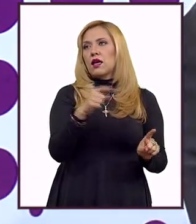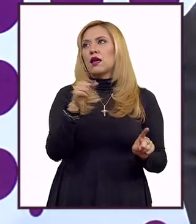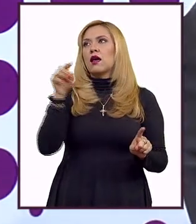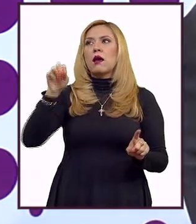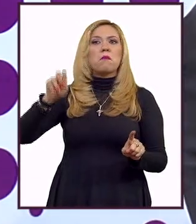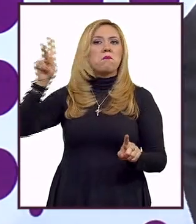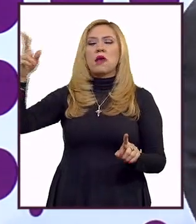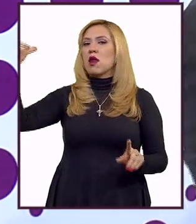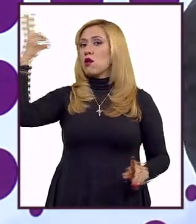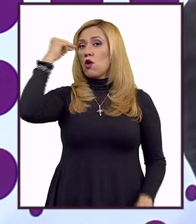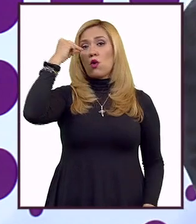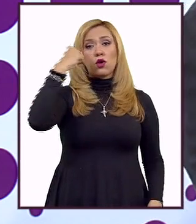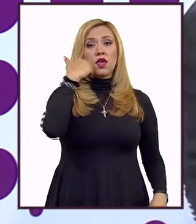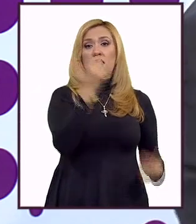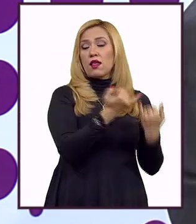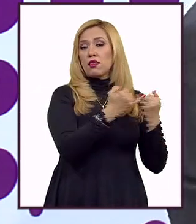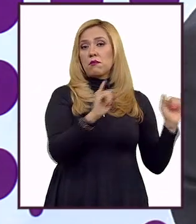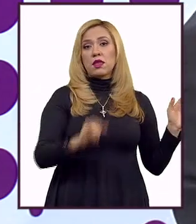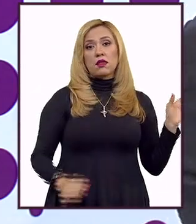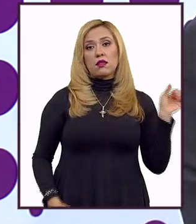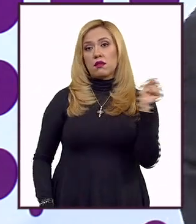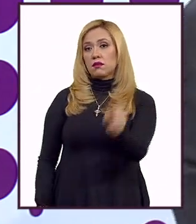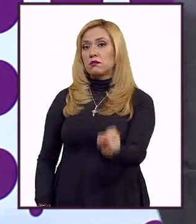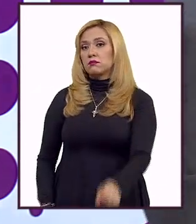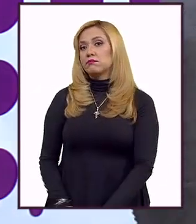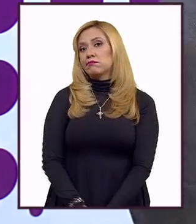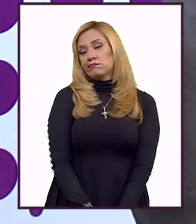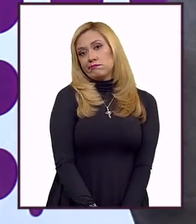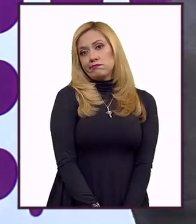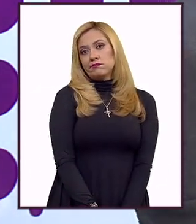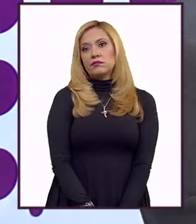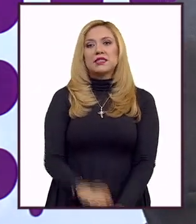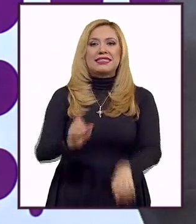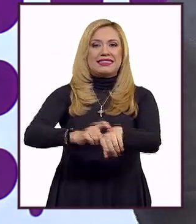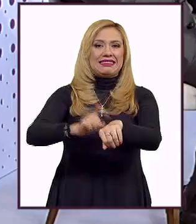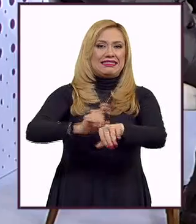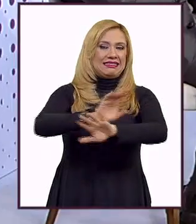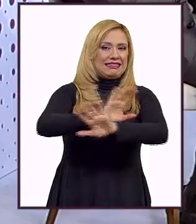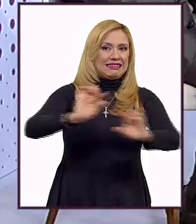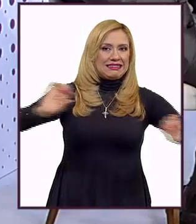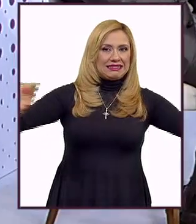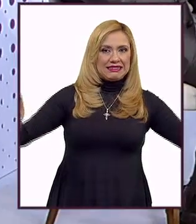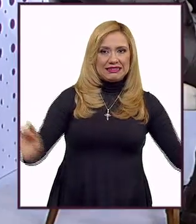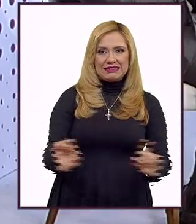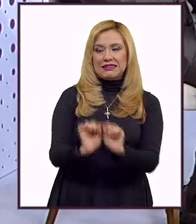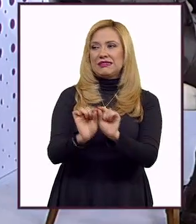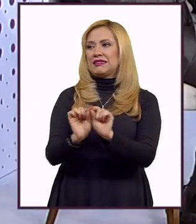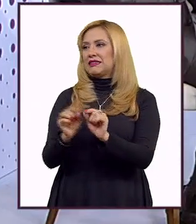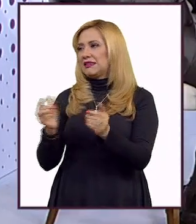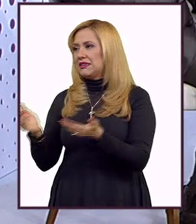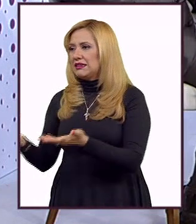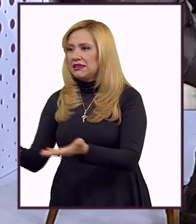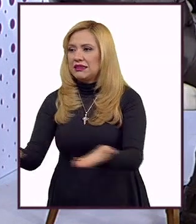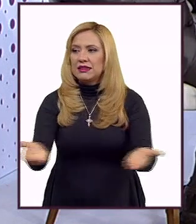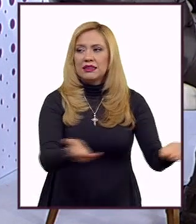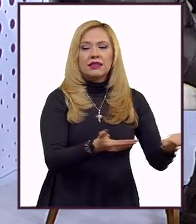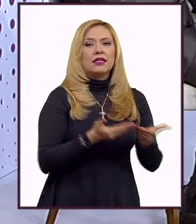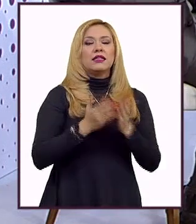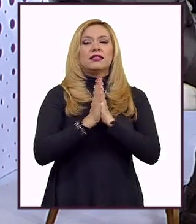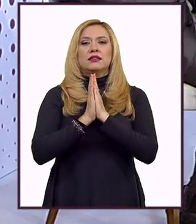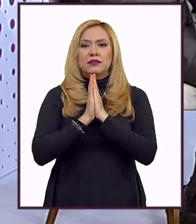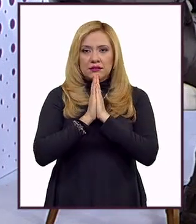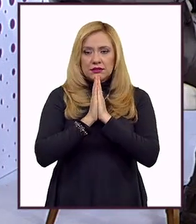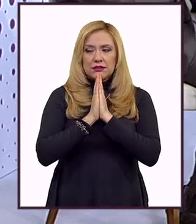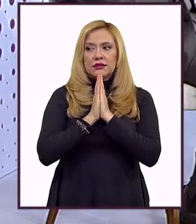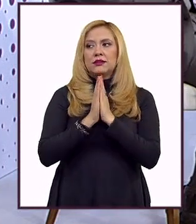negado peritos independientes, que podemos continuar sobre eso. Nos queda poco tiempo, entonces tenemos que hacer una última ronda de conclusiones. Okay. Entonces, te